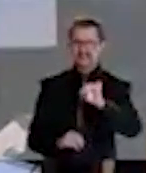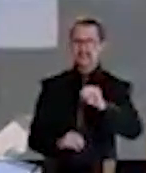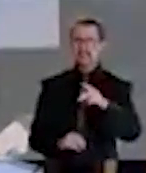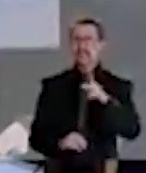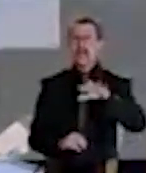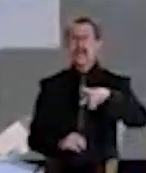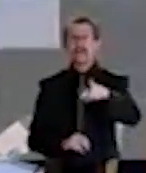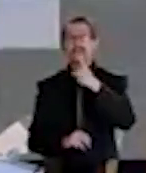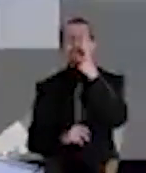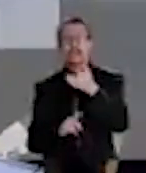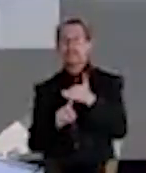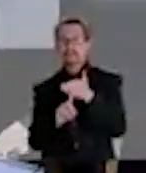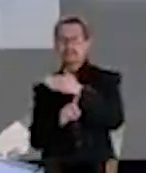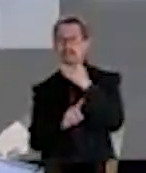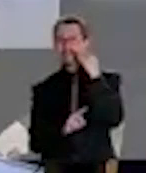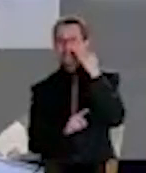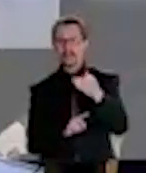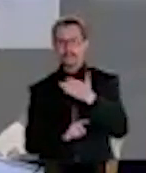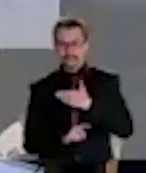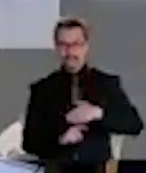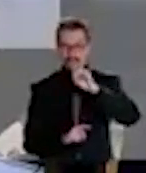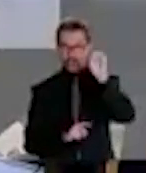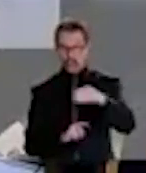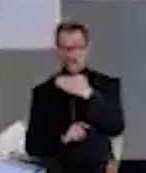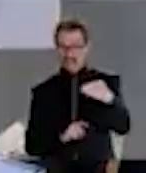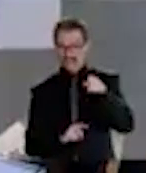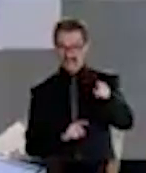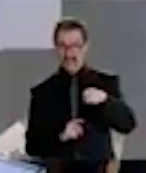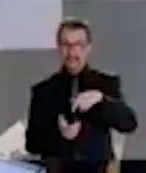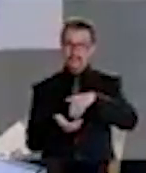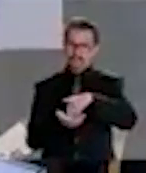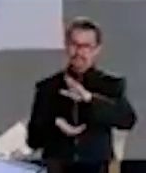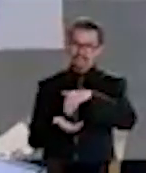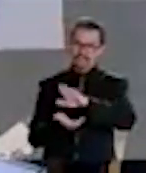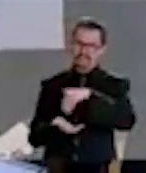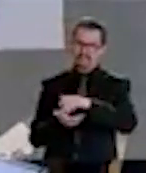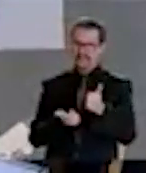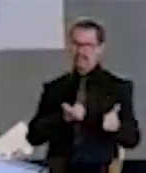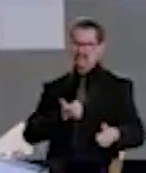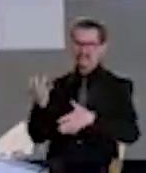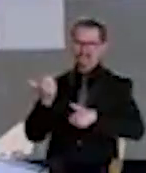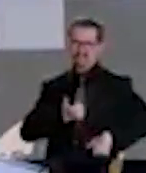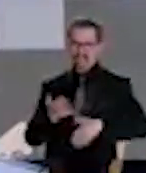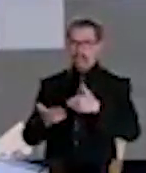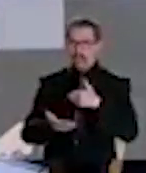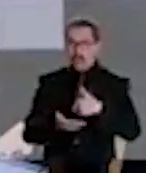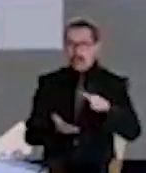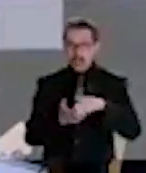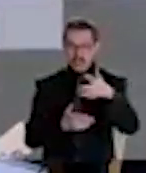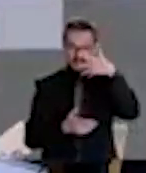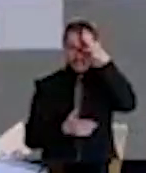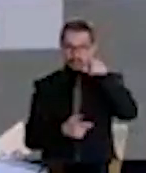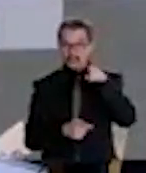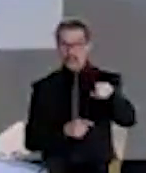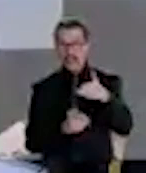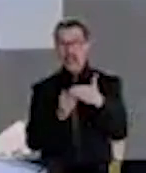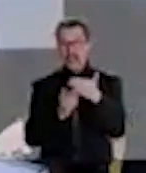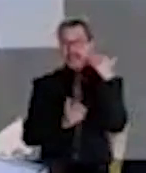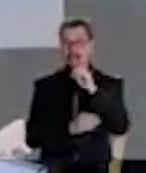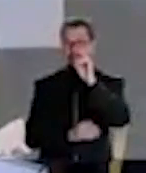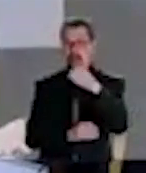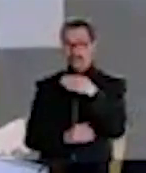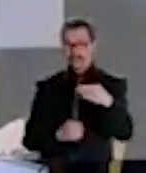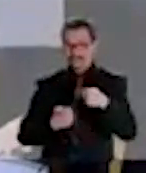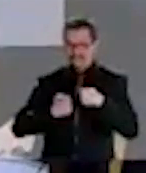época de obama y las de la época de triunfa es decir las de obama eran fronterizas eran de porterías fronteras los de dos años